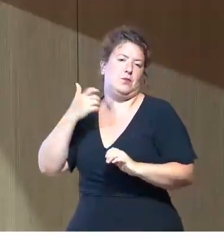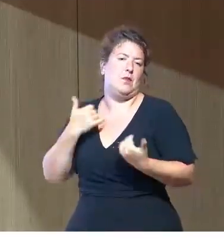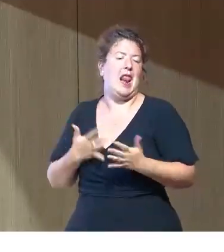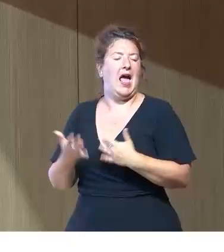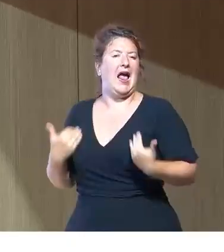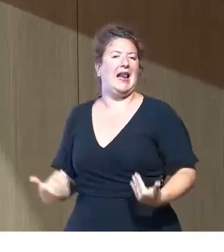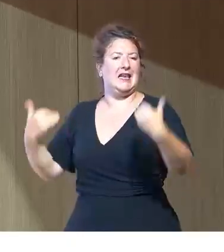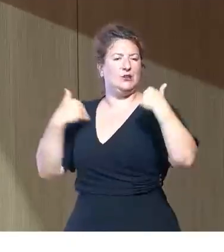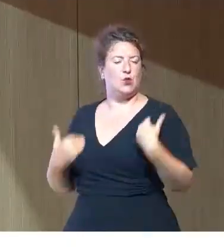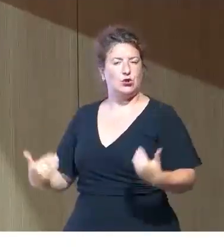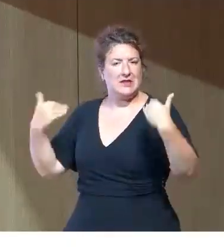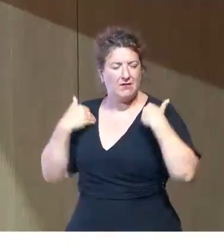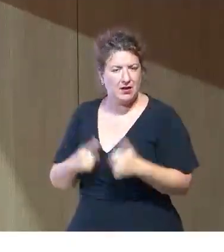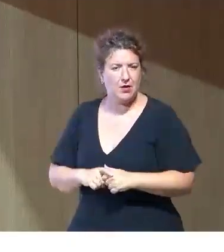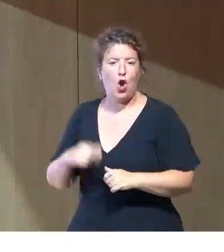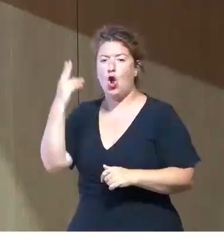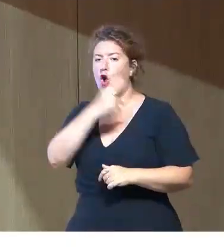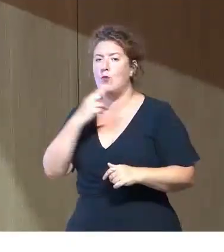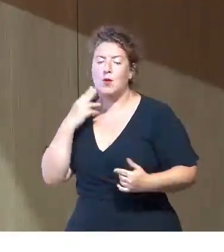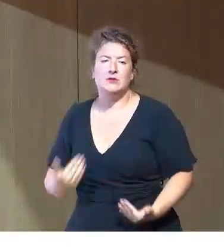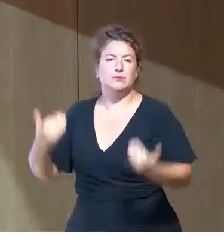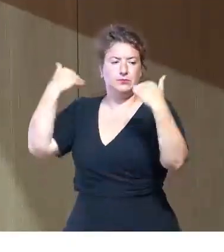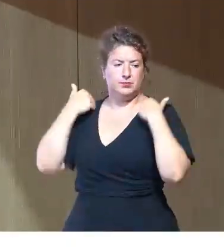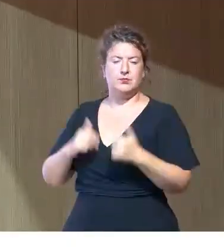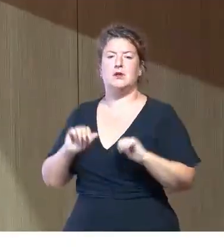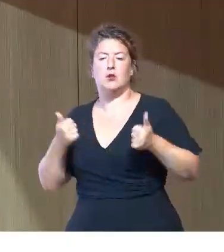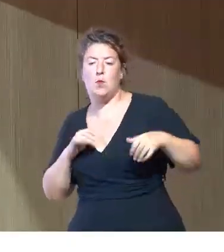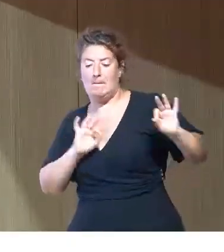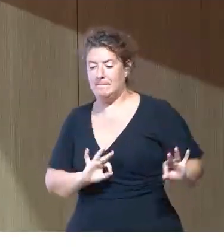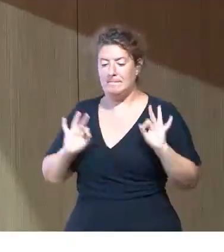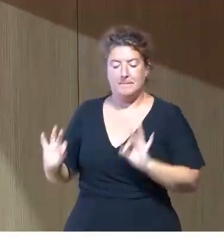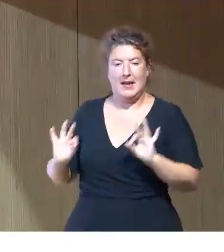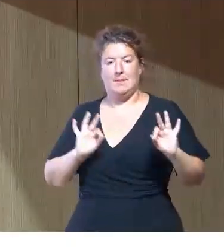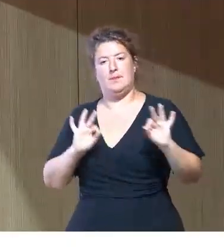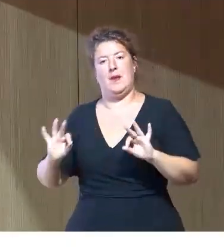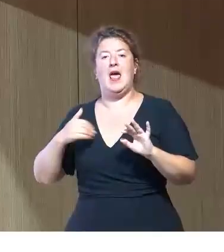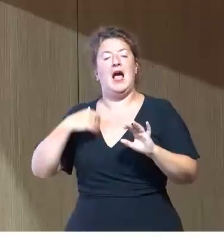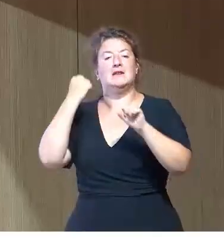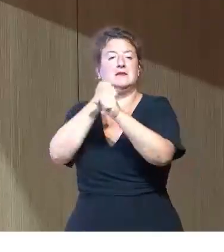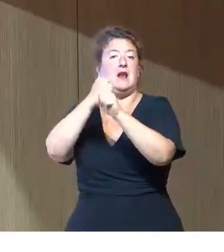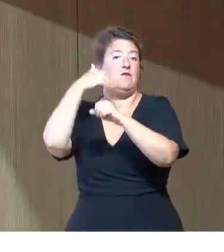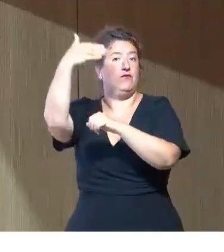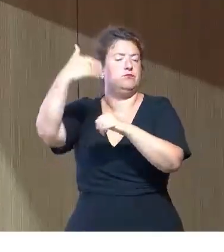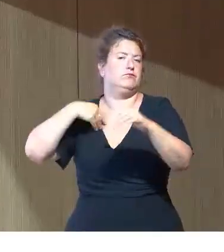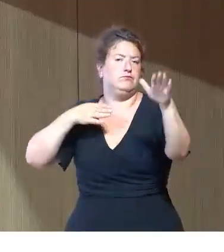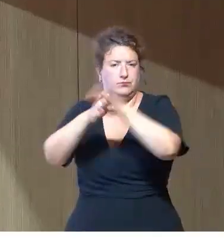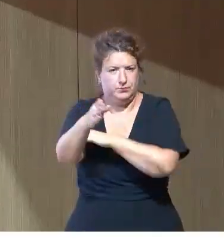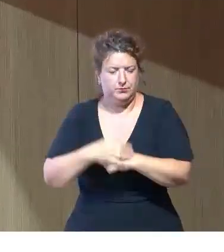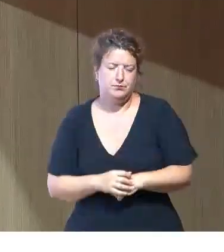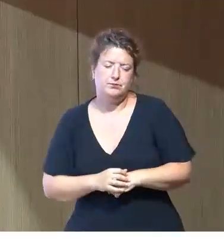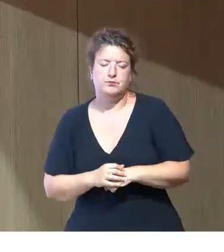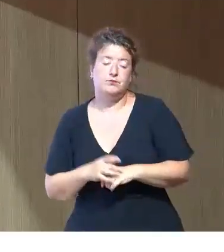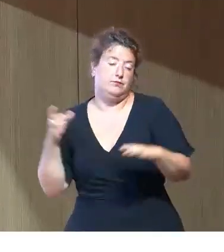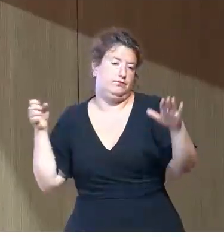responsabilidades para que ellos puedan asumir compromisos y así también que se vayan preparando para el mundo laboral En definitiva